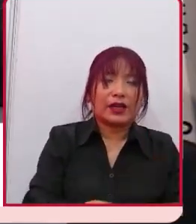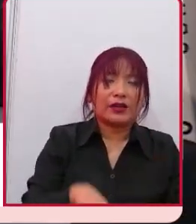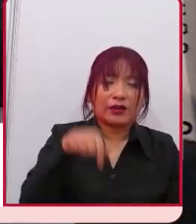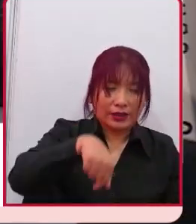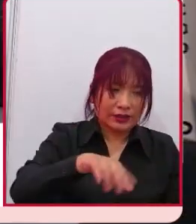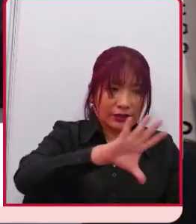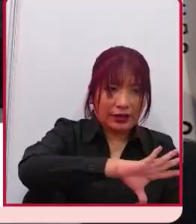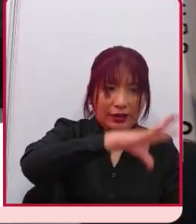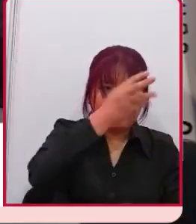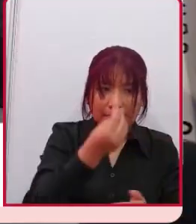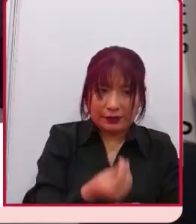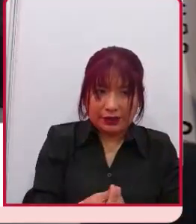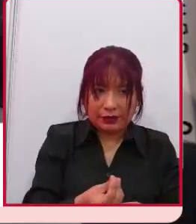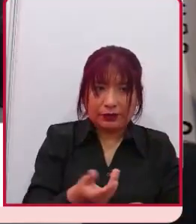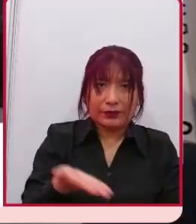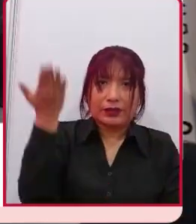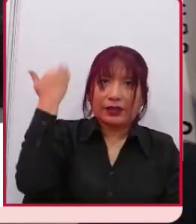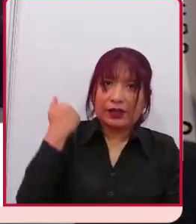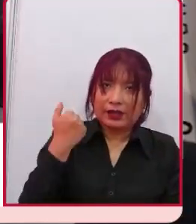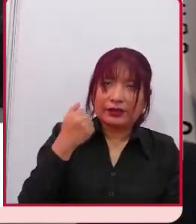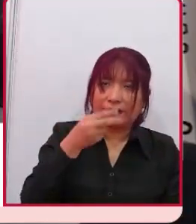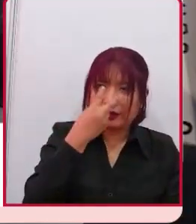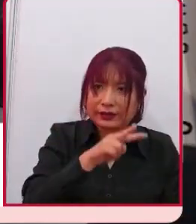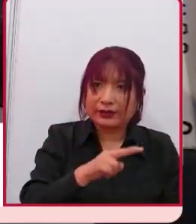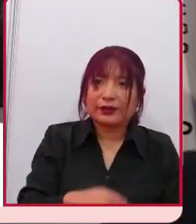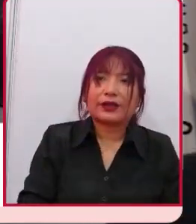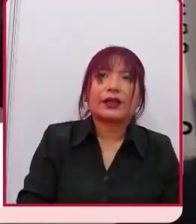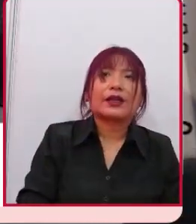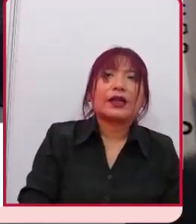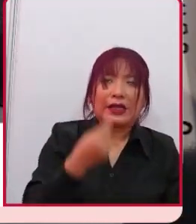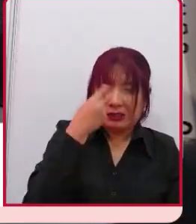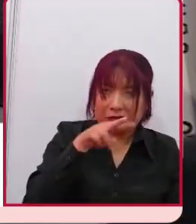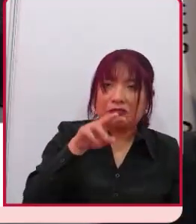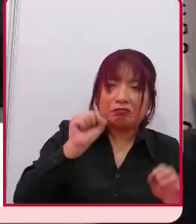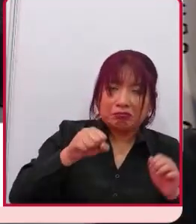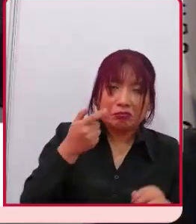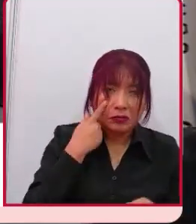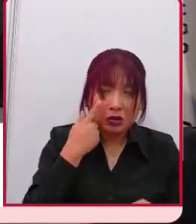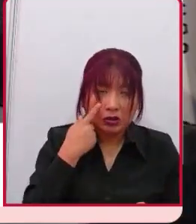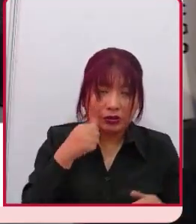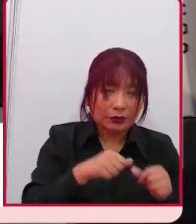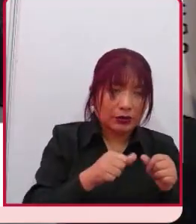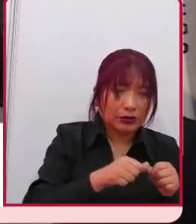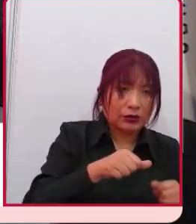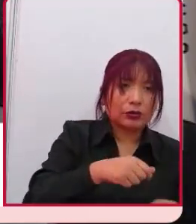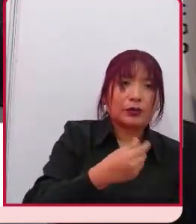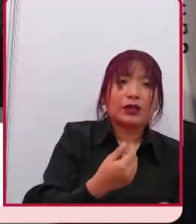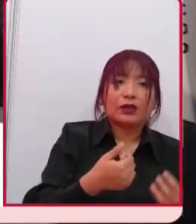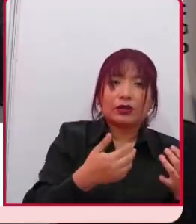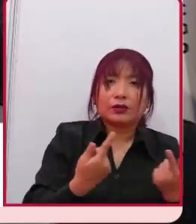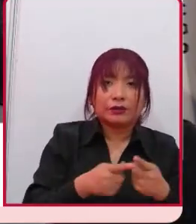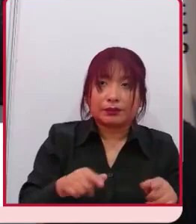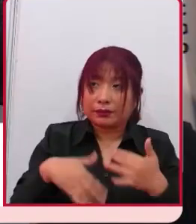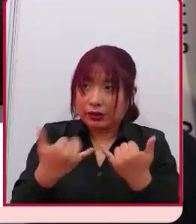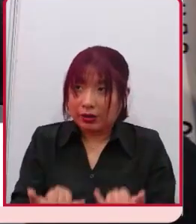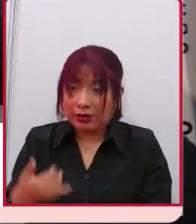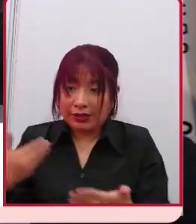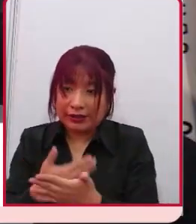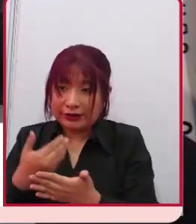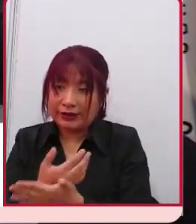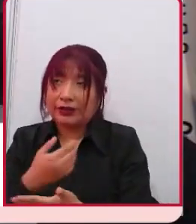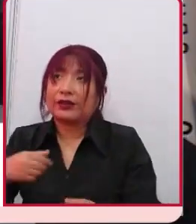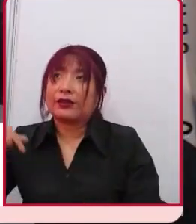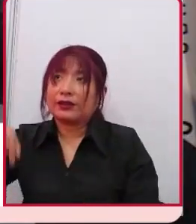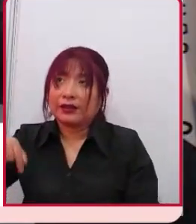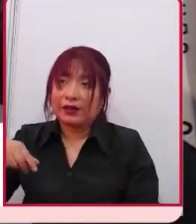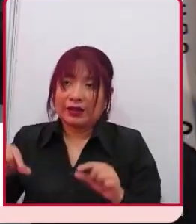aprobado. Existían cifras en la PPT. Sin embargo, esta nueva superintendencia que ingresó, pues